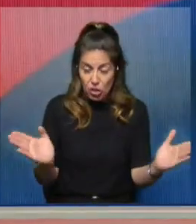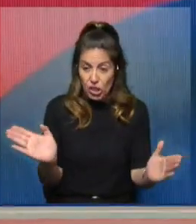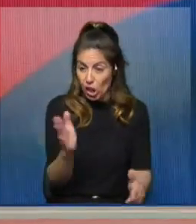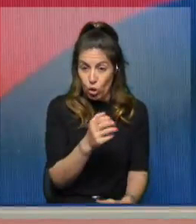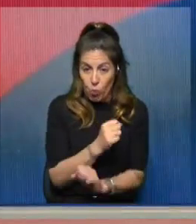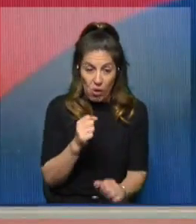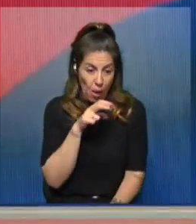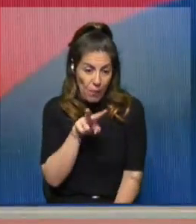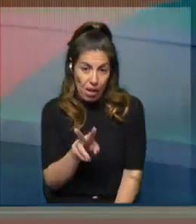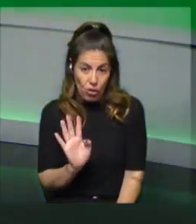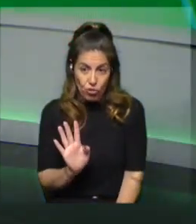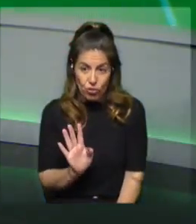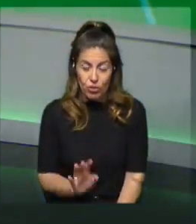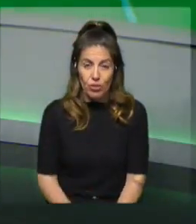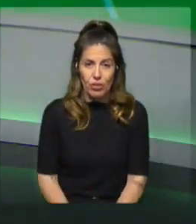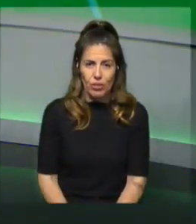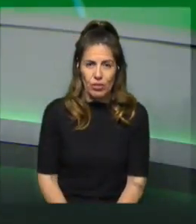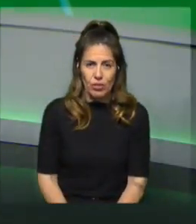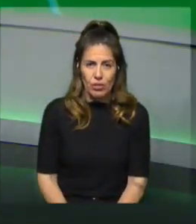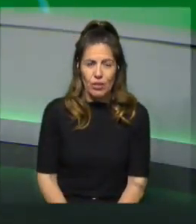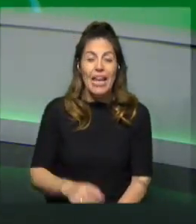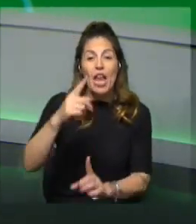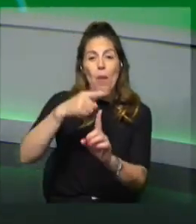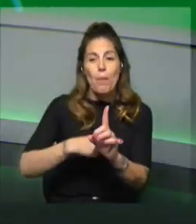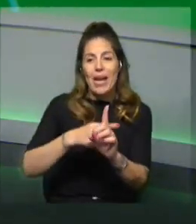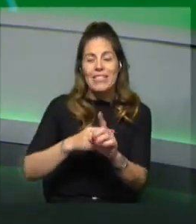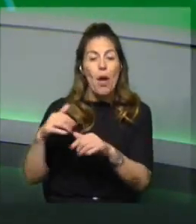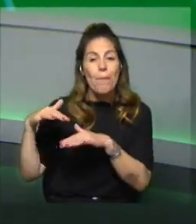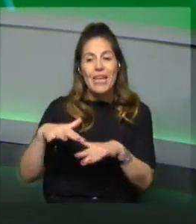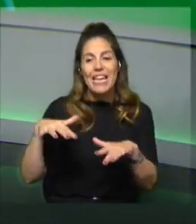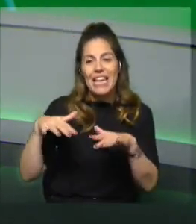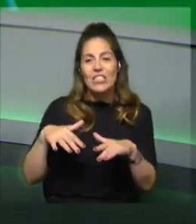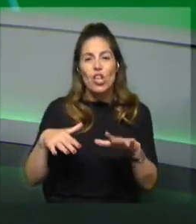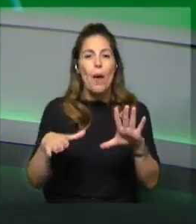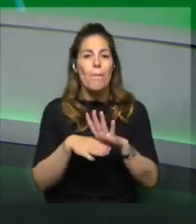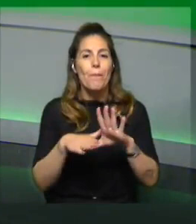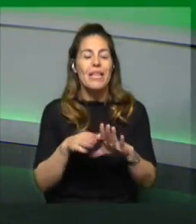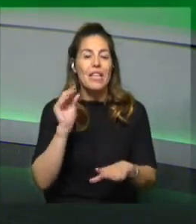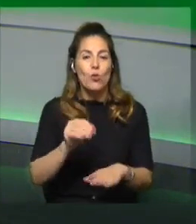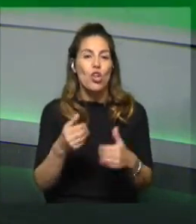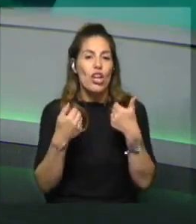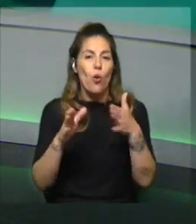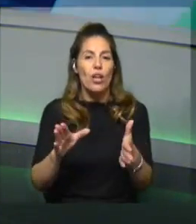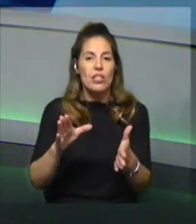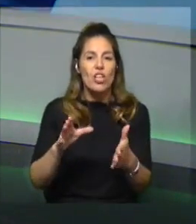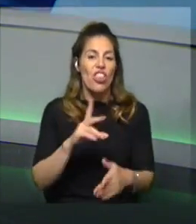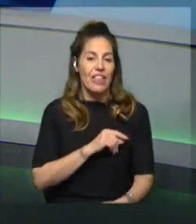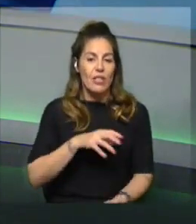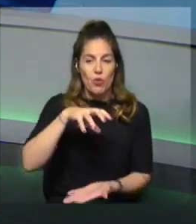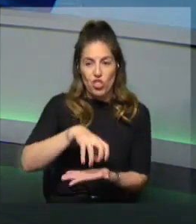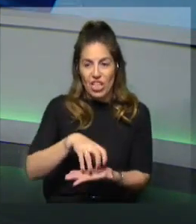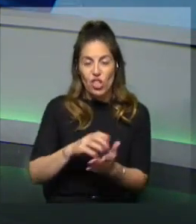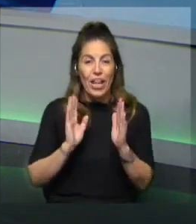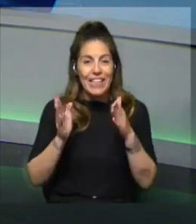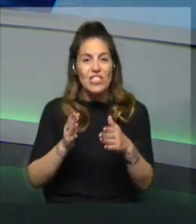si no. En el marco del mes de las migraciones, el MIDES anunció la inauguración en diciembre de un centro de atención integral a